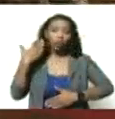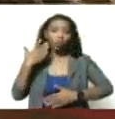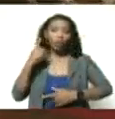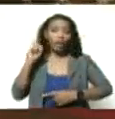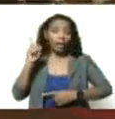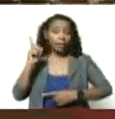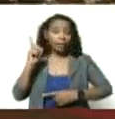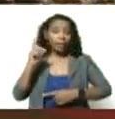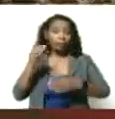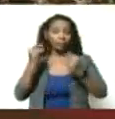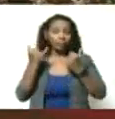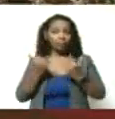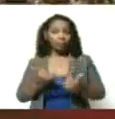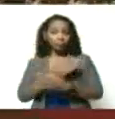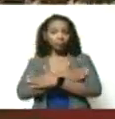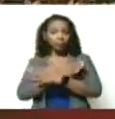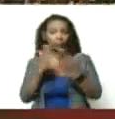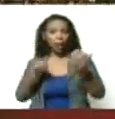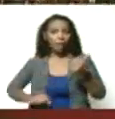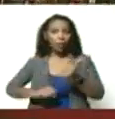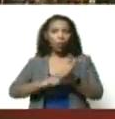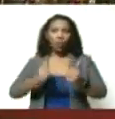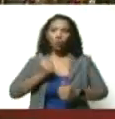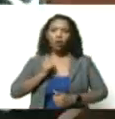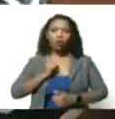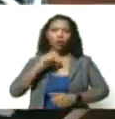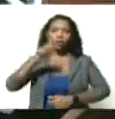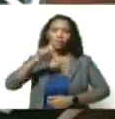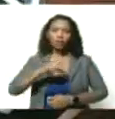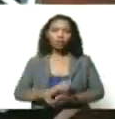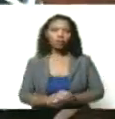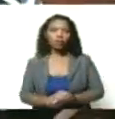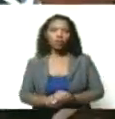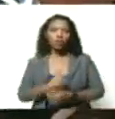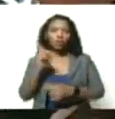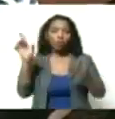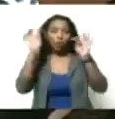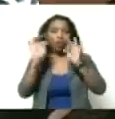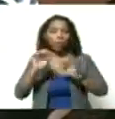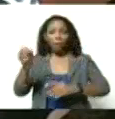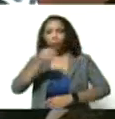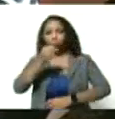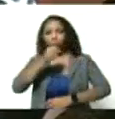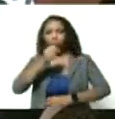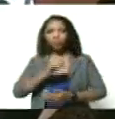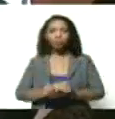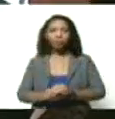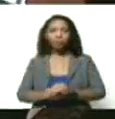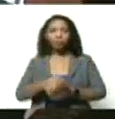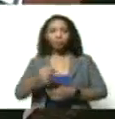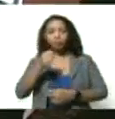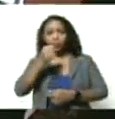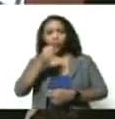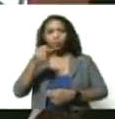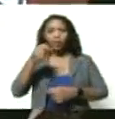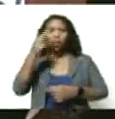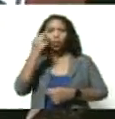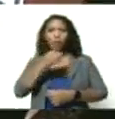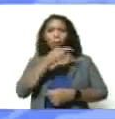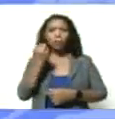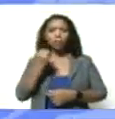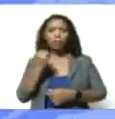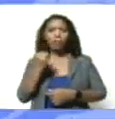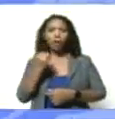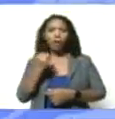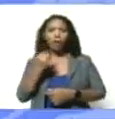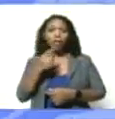inmediata solidaridad para apoyar a quien lo necesitara, su condición de periodista, periodismo comprometido. Y